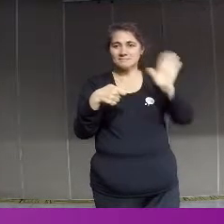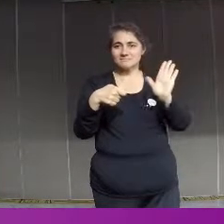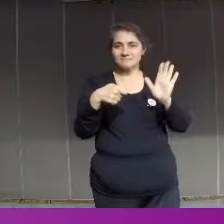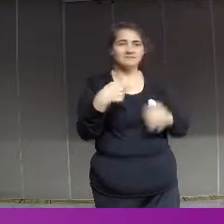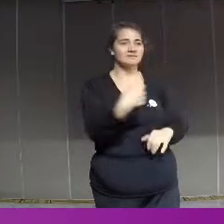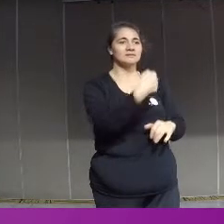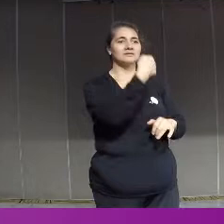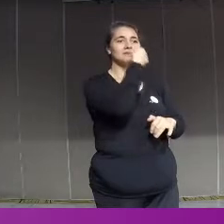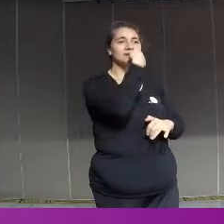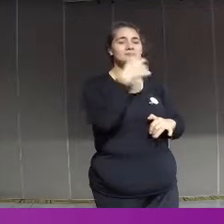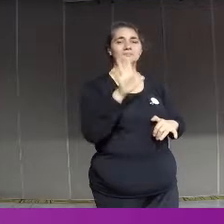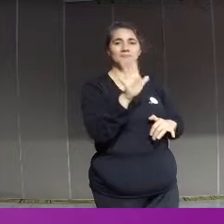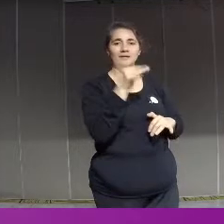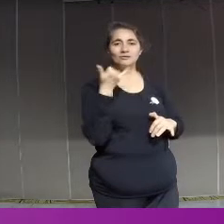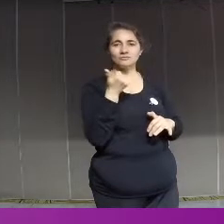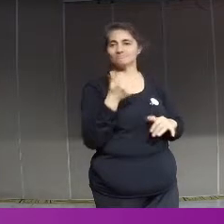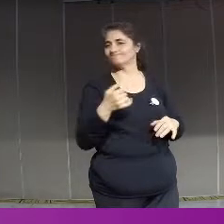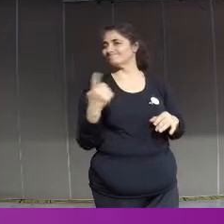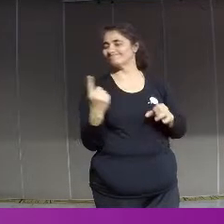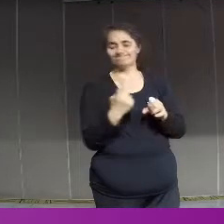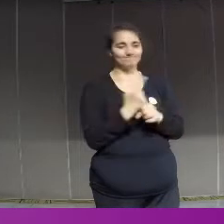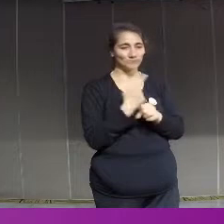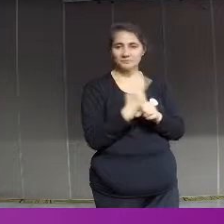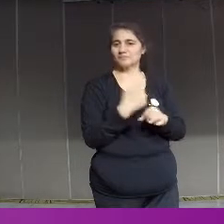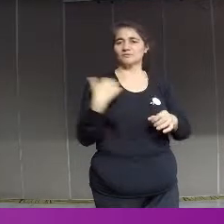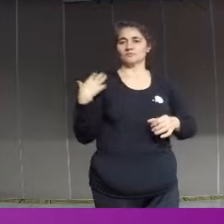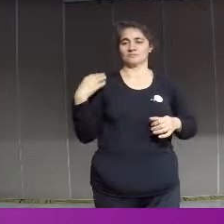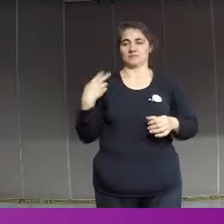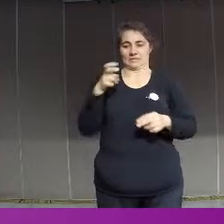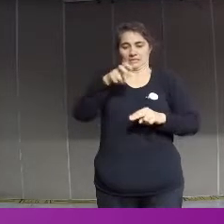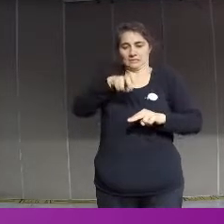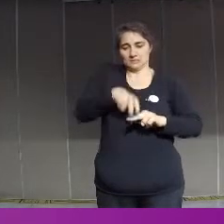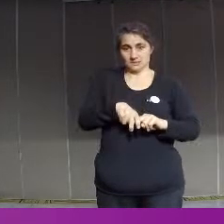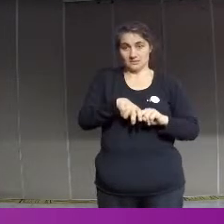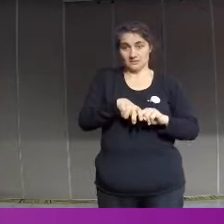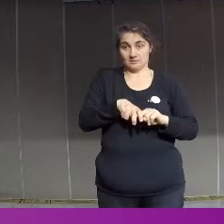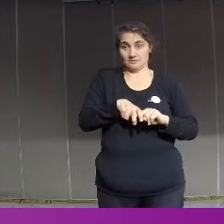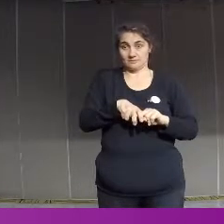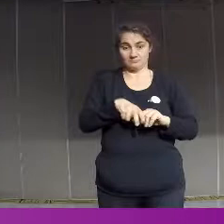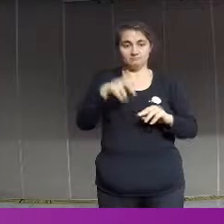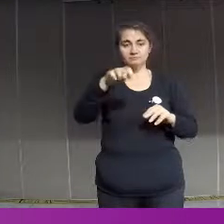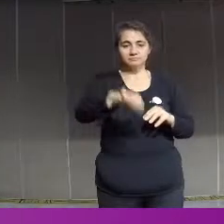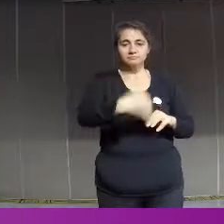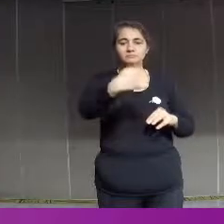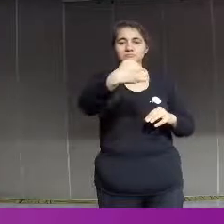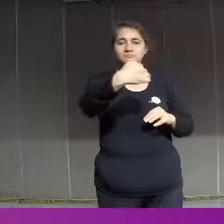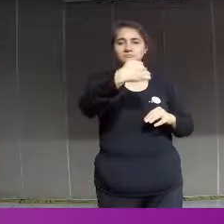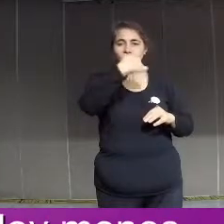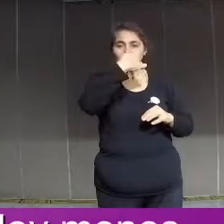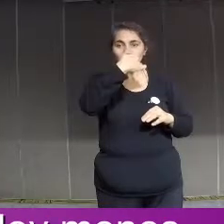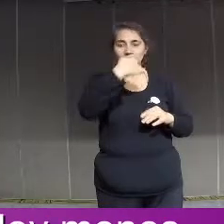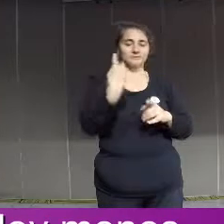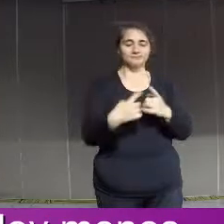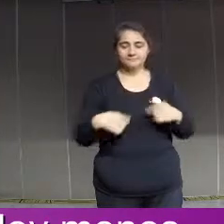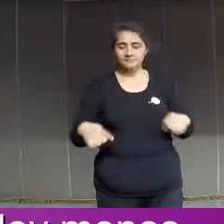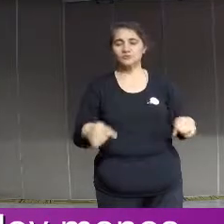si mejora. Veo si cambio la cuchara, a veces son pequeños cambios que uno hace. O si espeso un poco más el líquido.